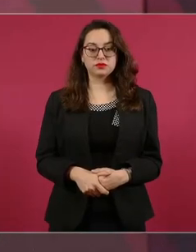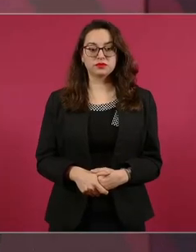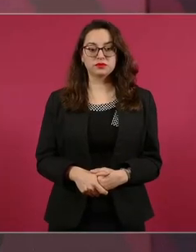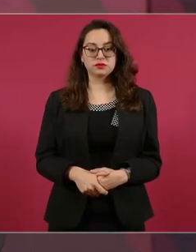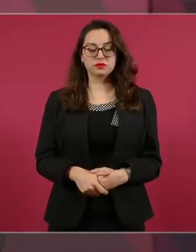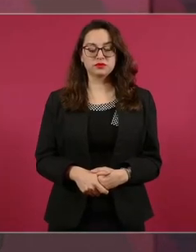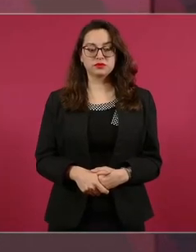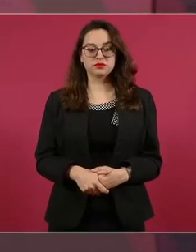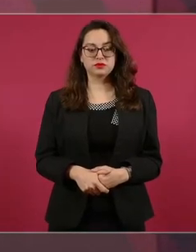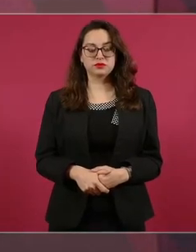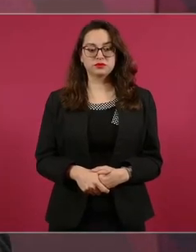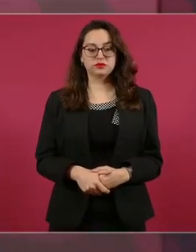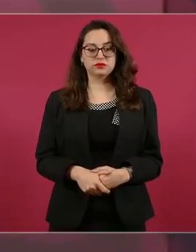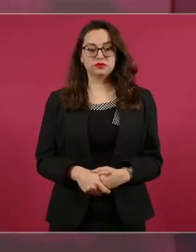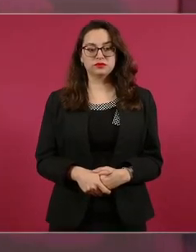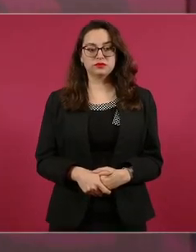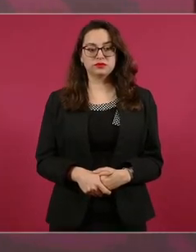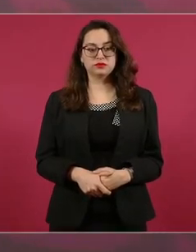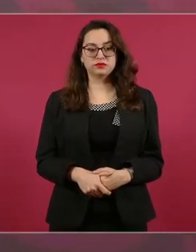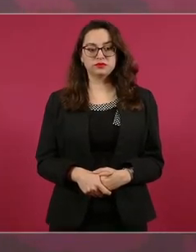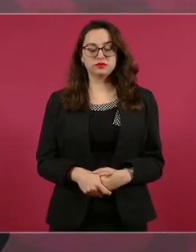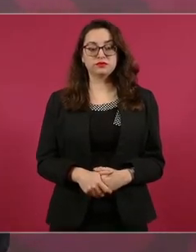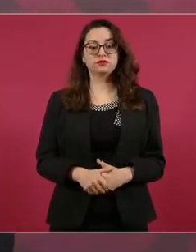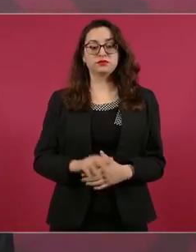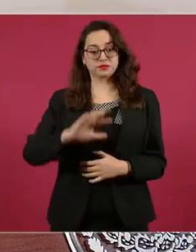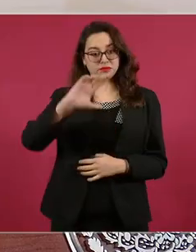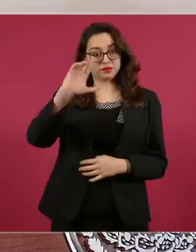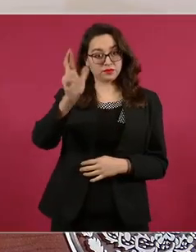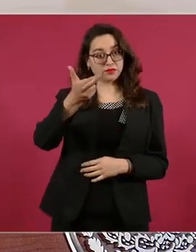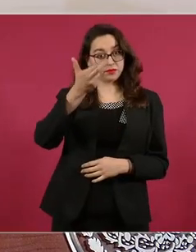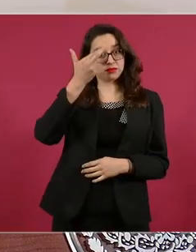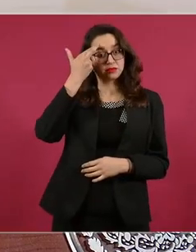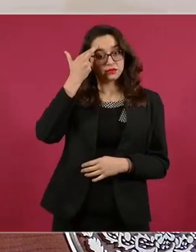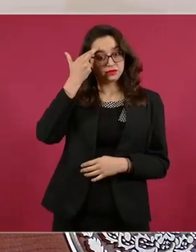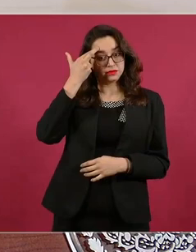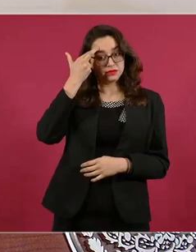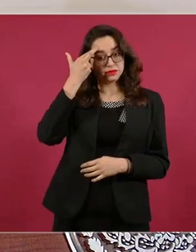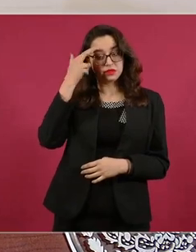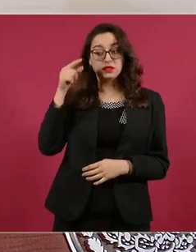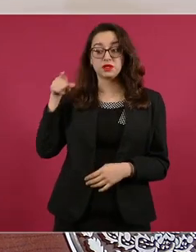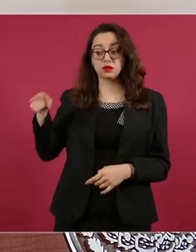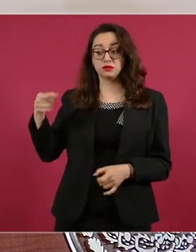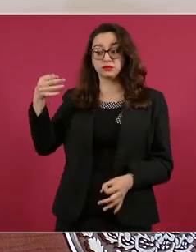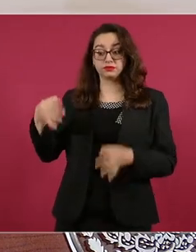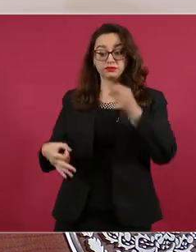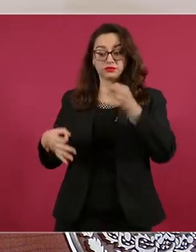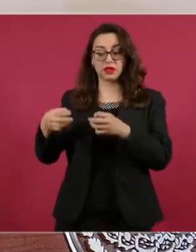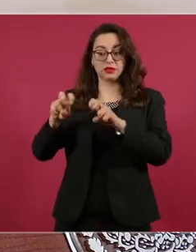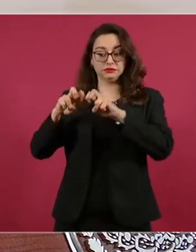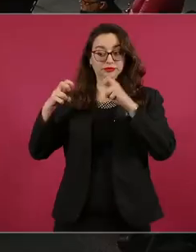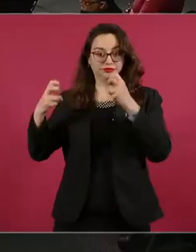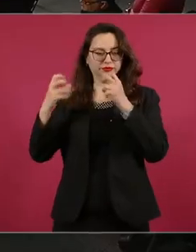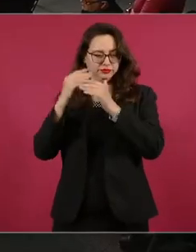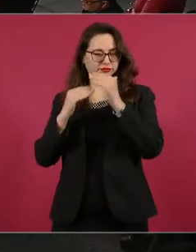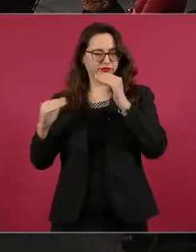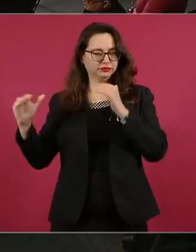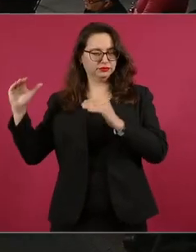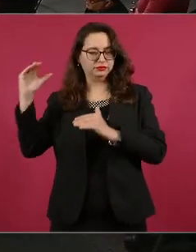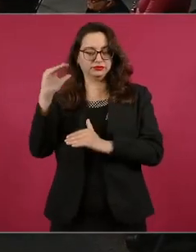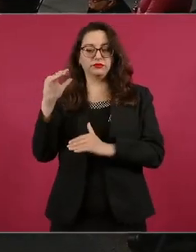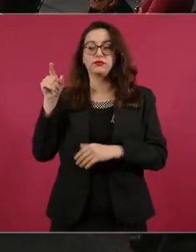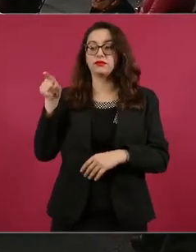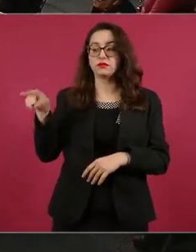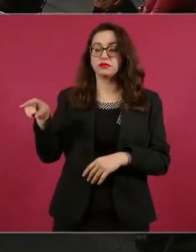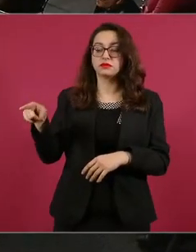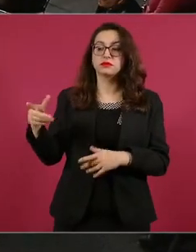que otorgó amparos para no distribuir los libros de texto, al mismo tiempo